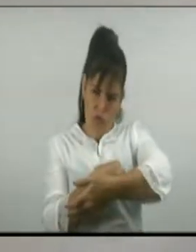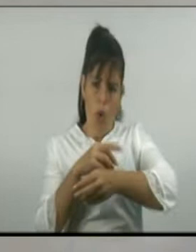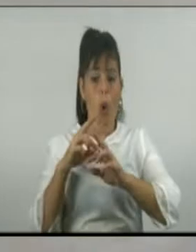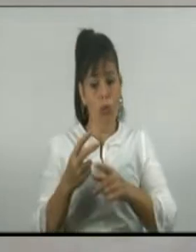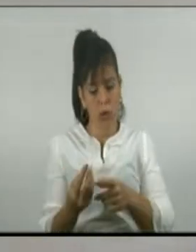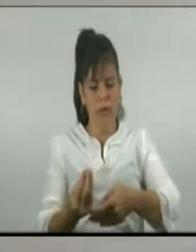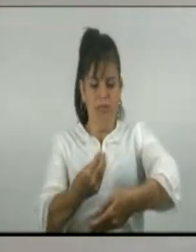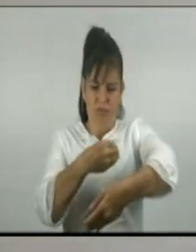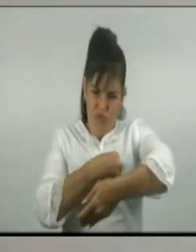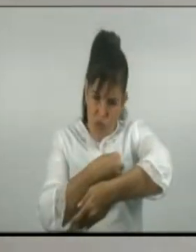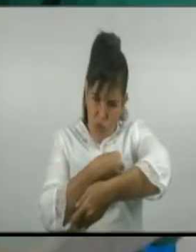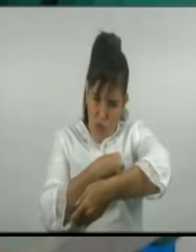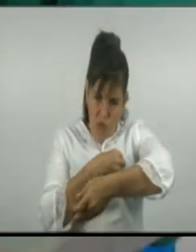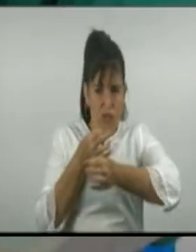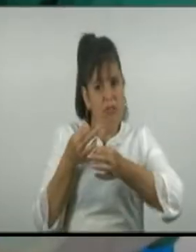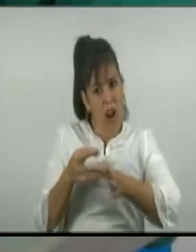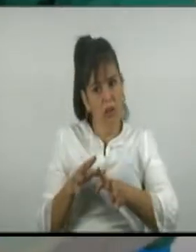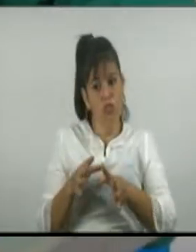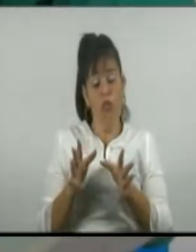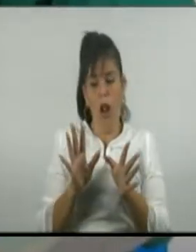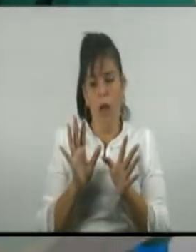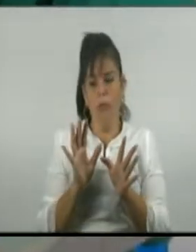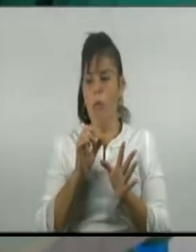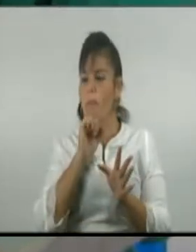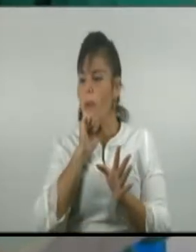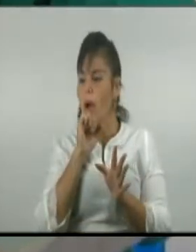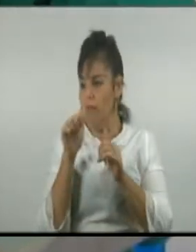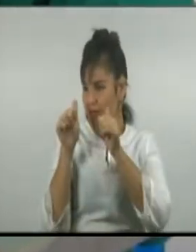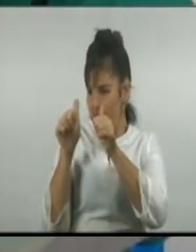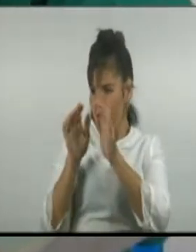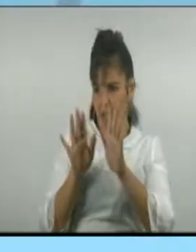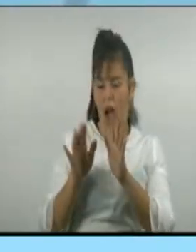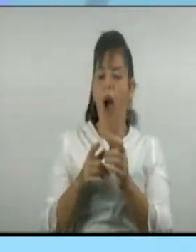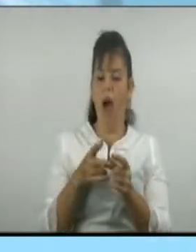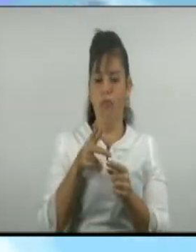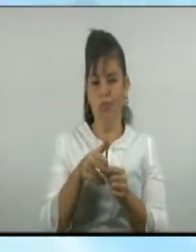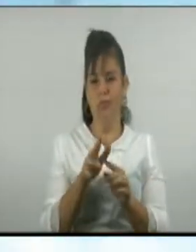lactancia natural si ésta se hubiera visto interrumpida